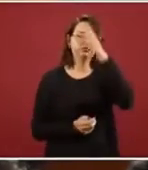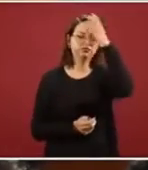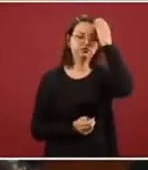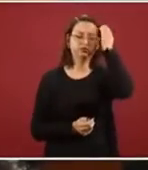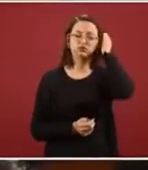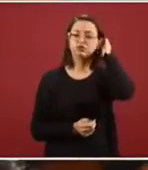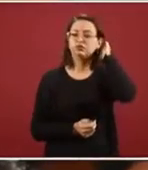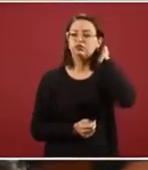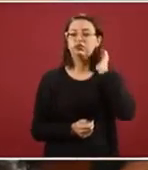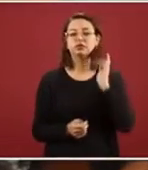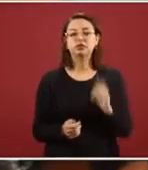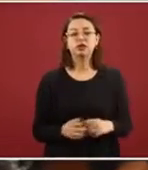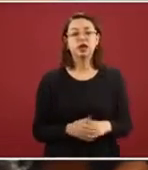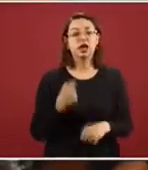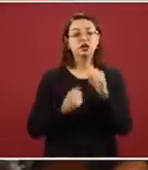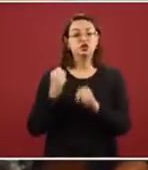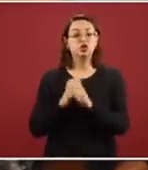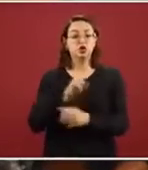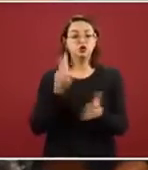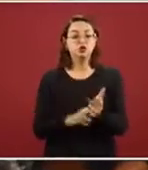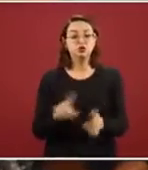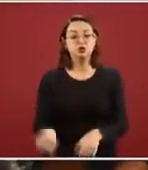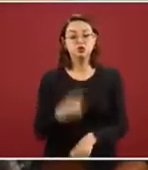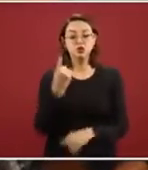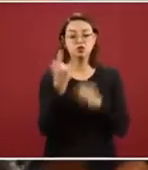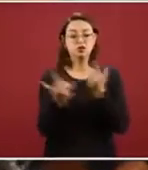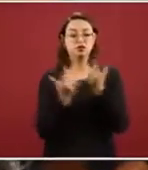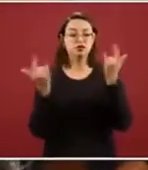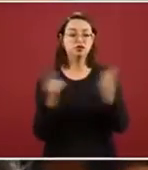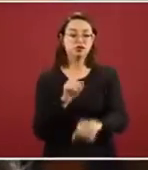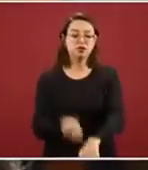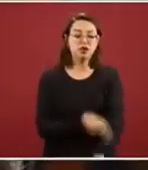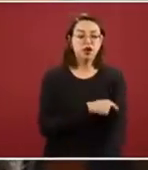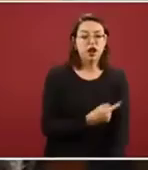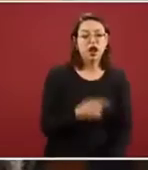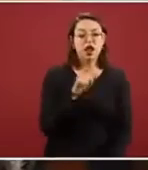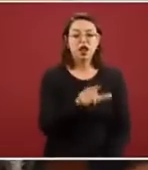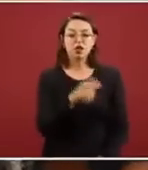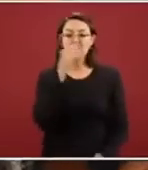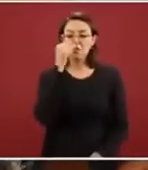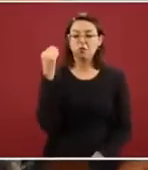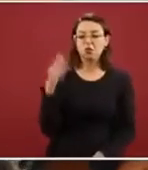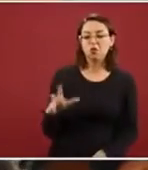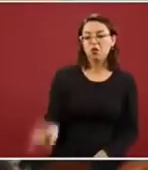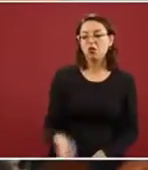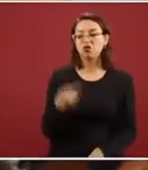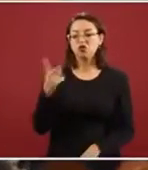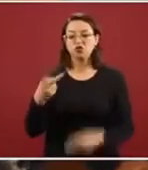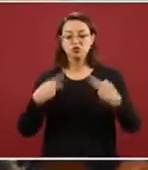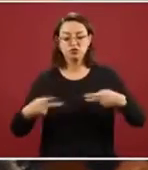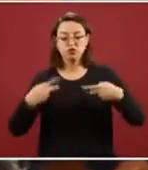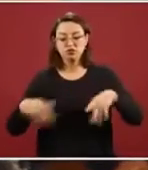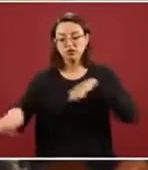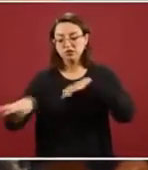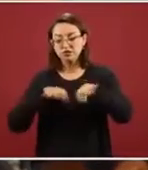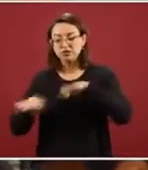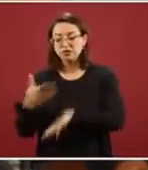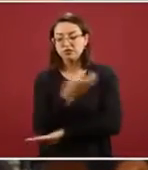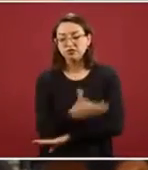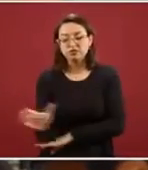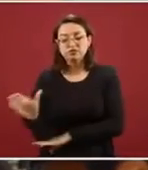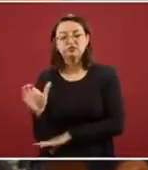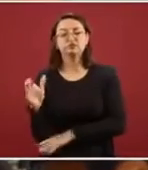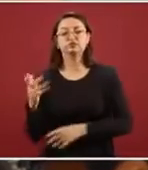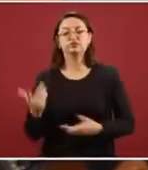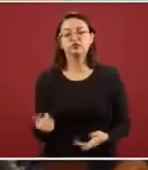historia larga de 2001, pero él incriminó falsamente a dos jornaleros agrícolas y uno de